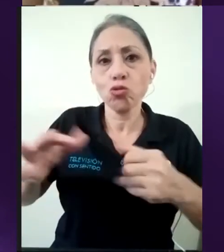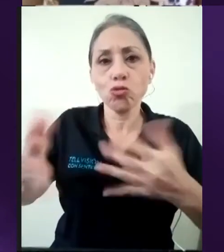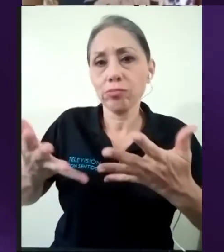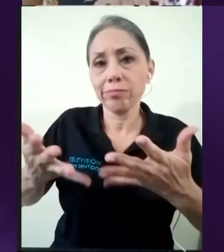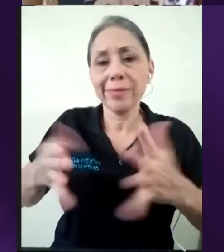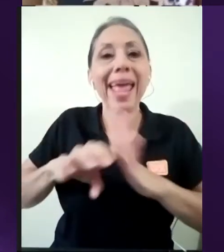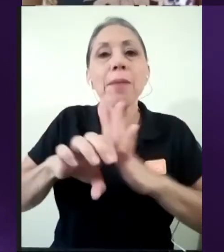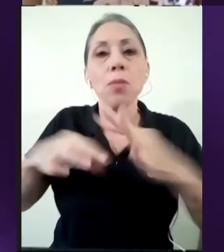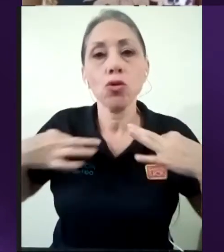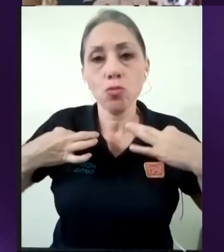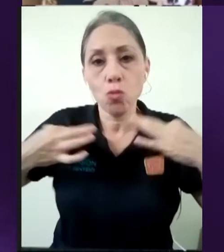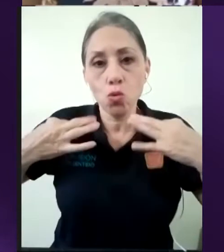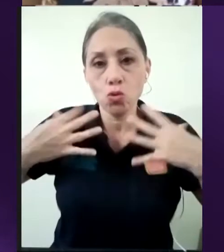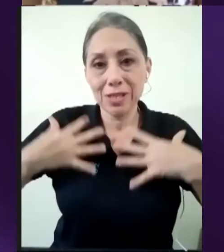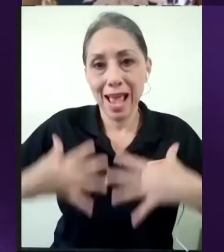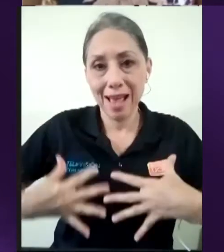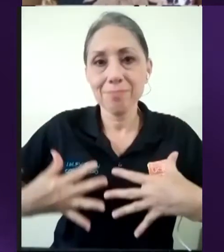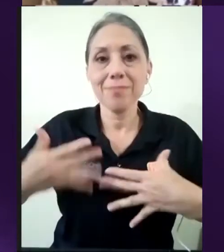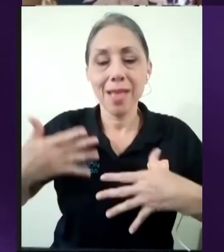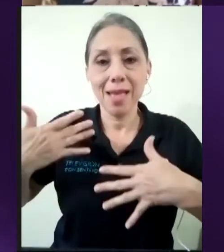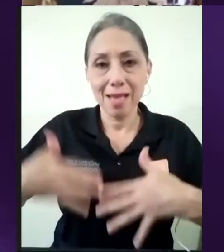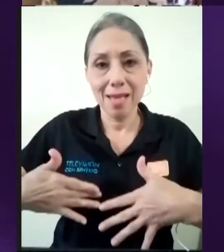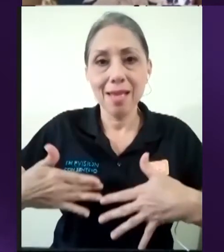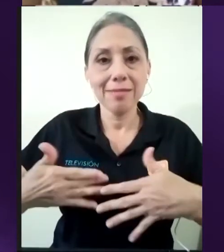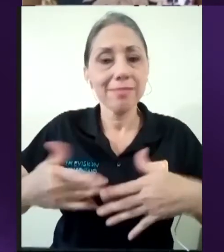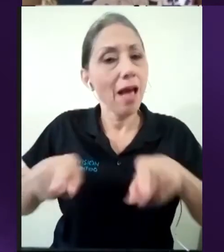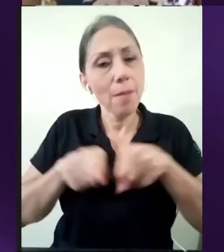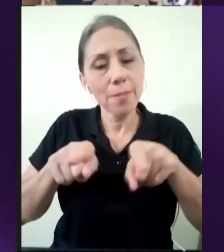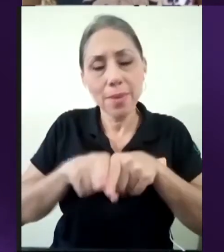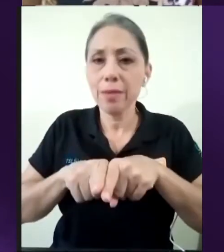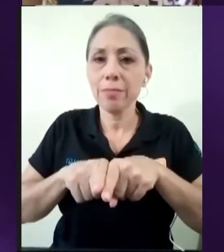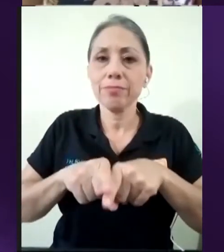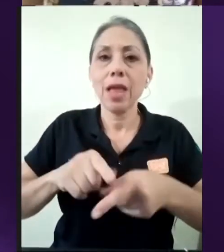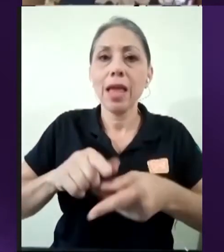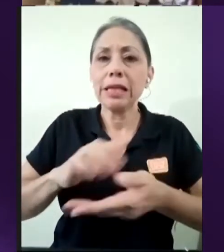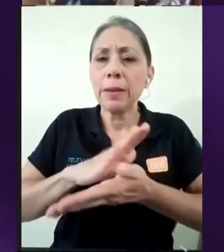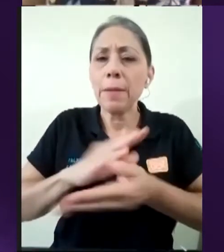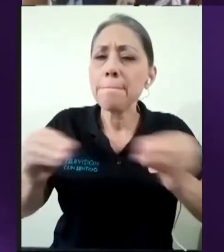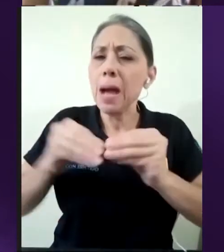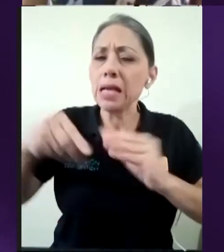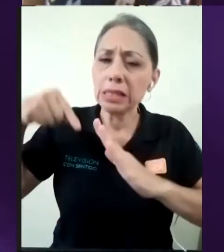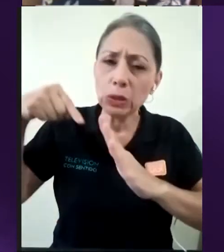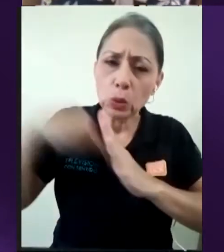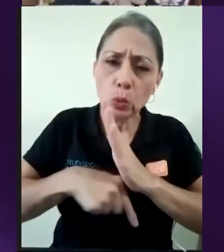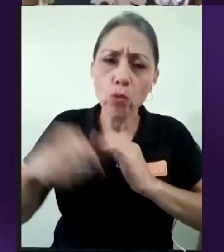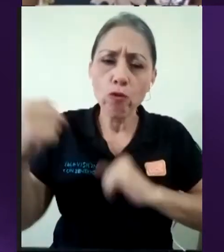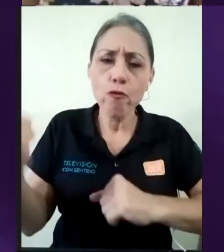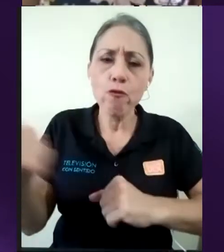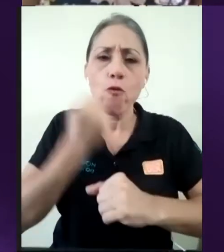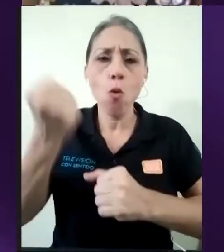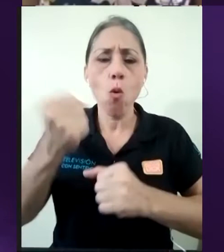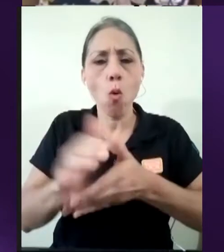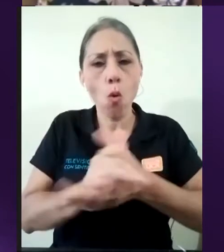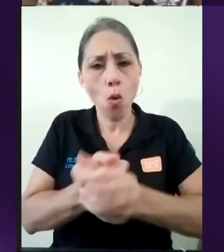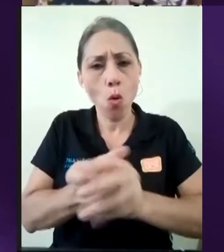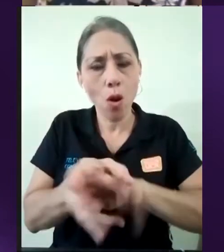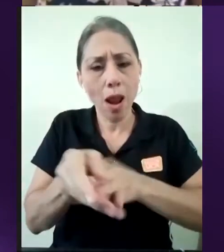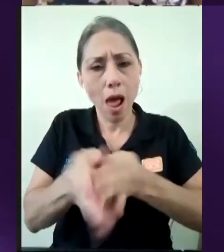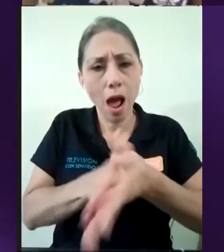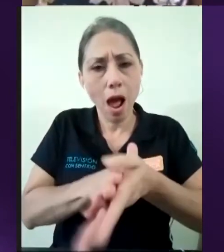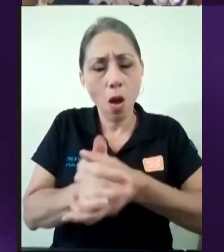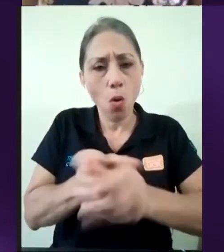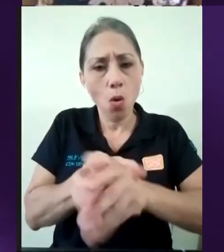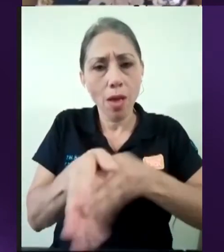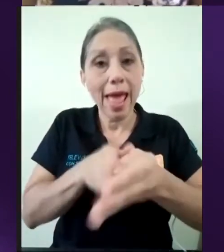y intensificar igual el lavado de manos. Estas medidas son importantes precisamente para proteger a las